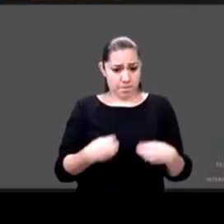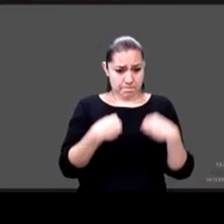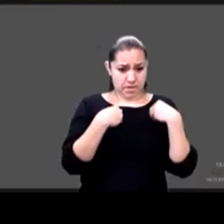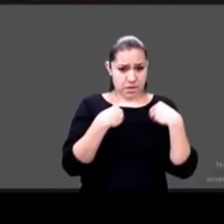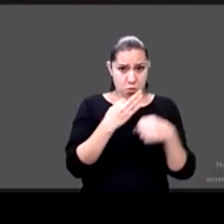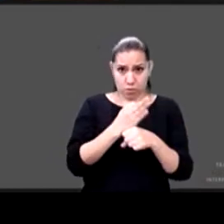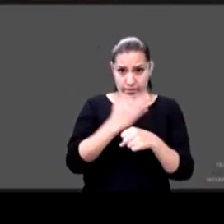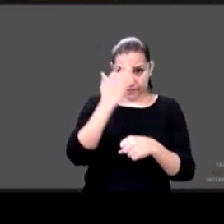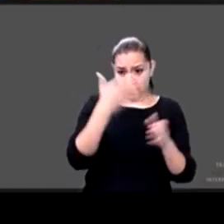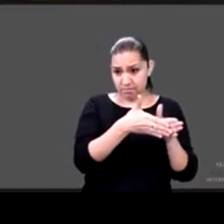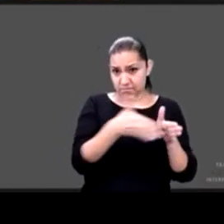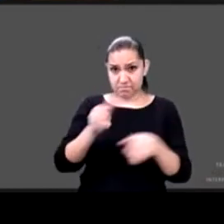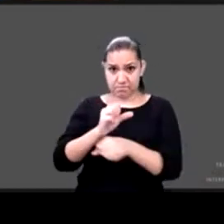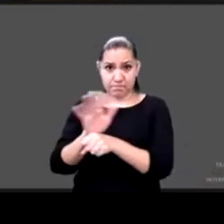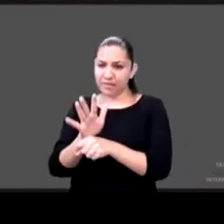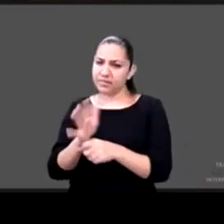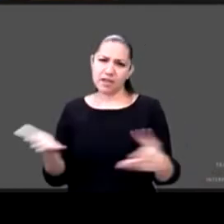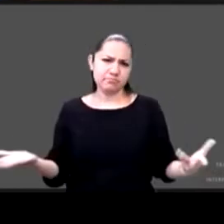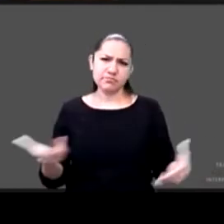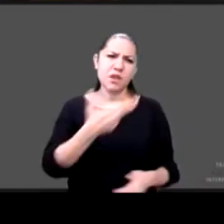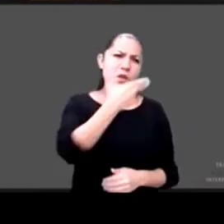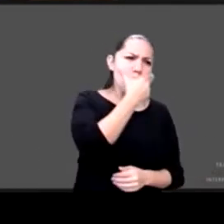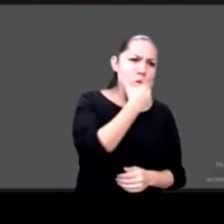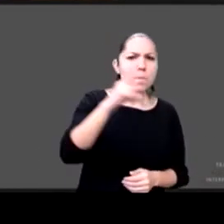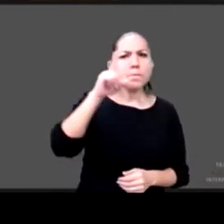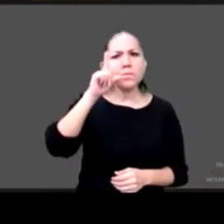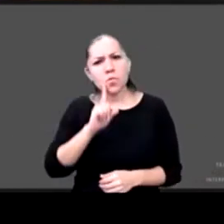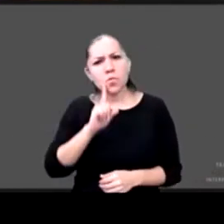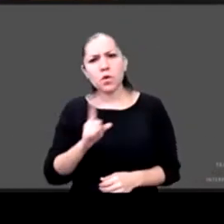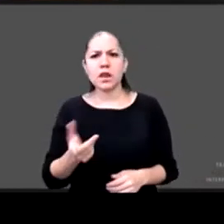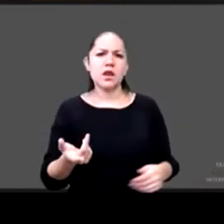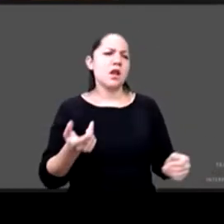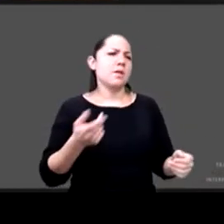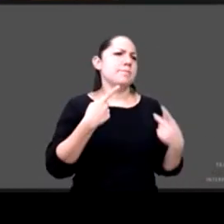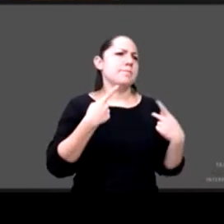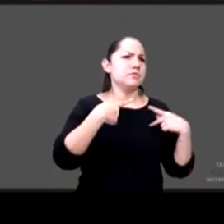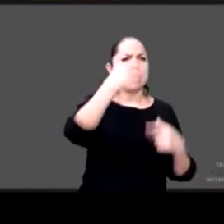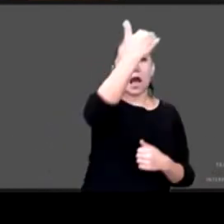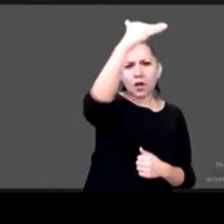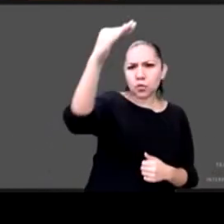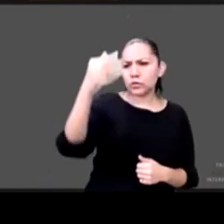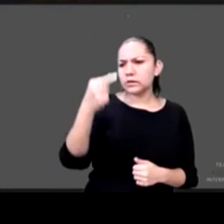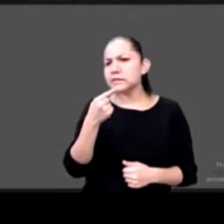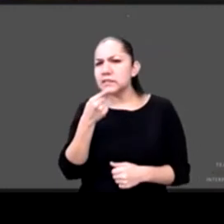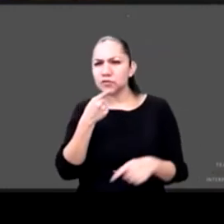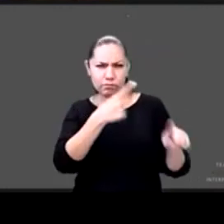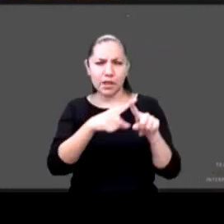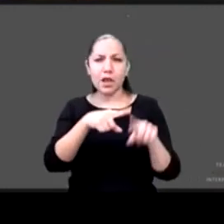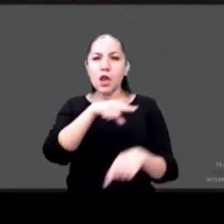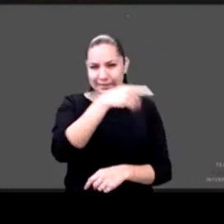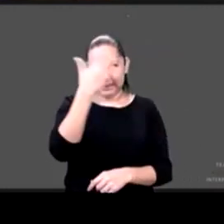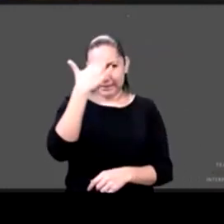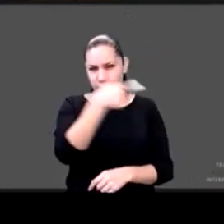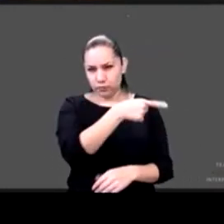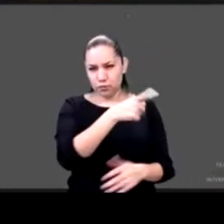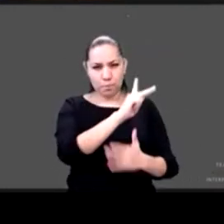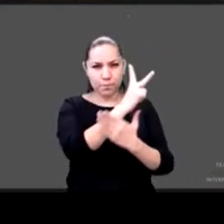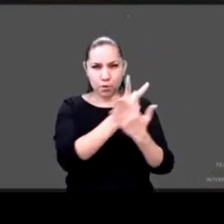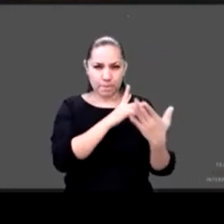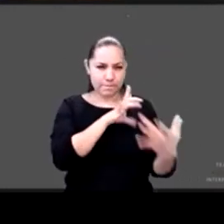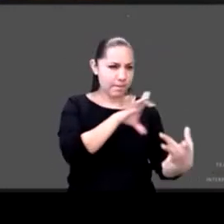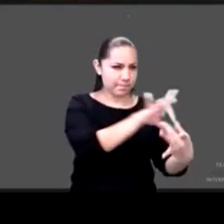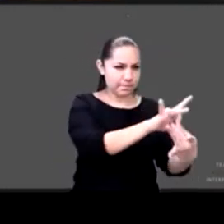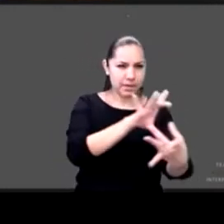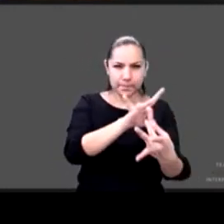ustedes tienen proyectos de educación de manera particular para las mujeres, acompañan todo lo que es la educación emocional, sexual,